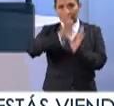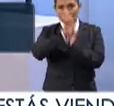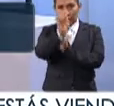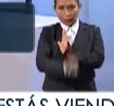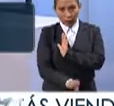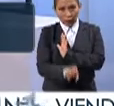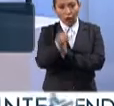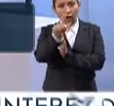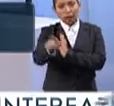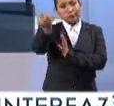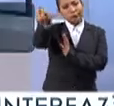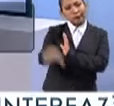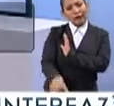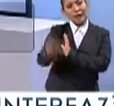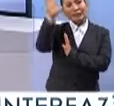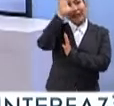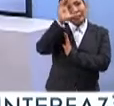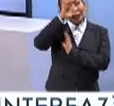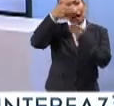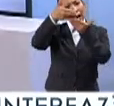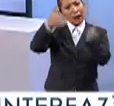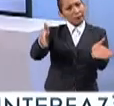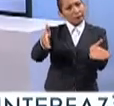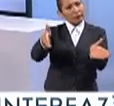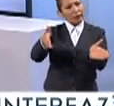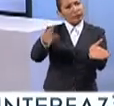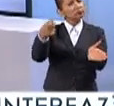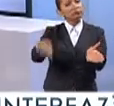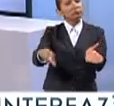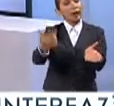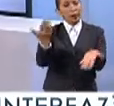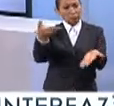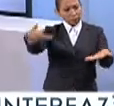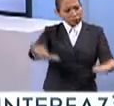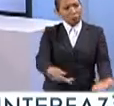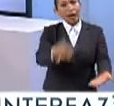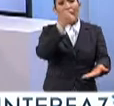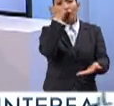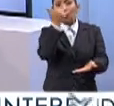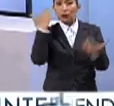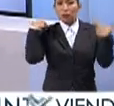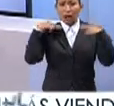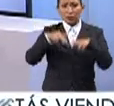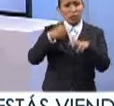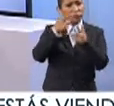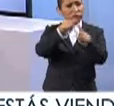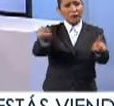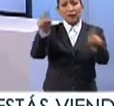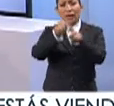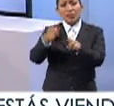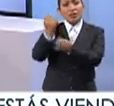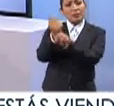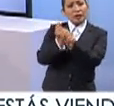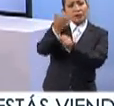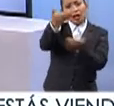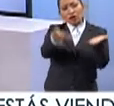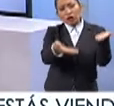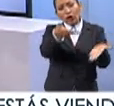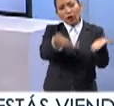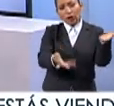ejemplo la figura de ciencia abierta que pone a disposición de alumnos y profesores diversas investigaciones